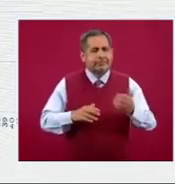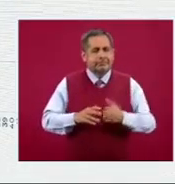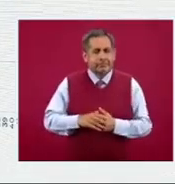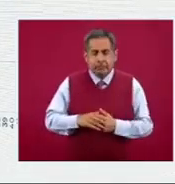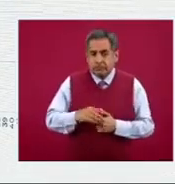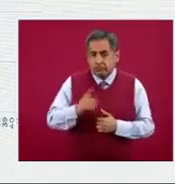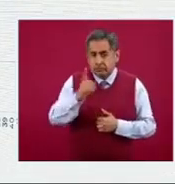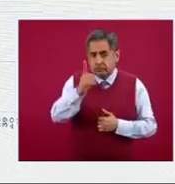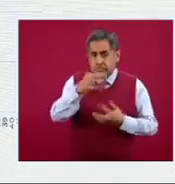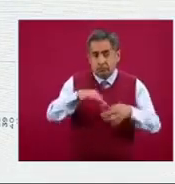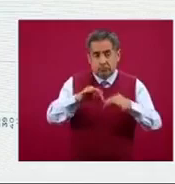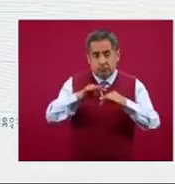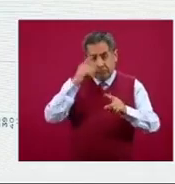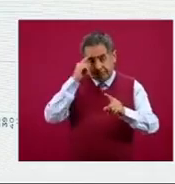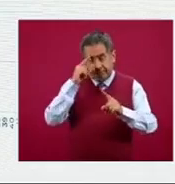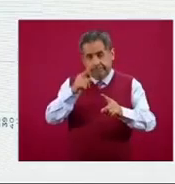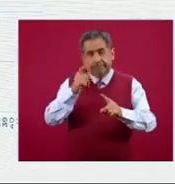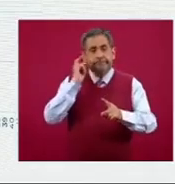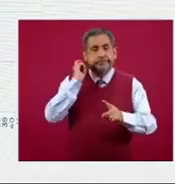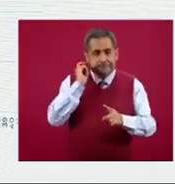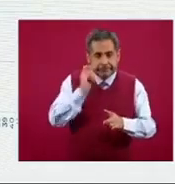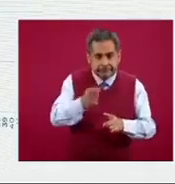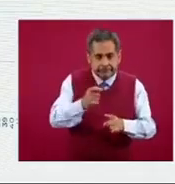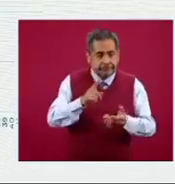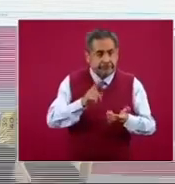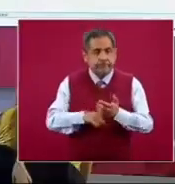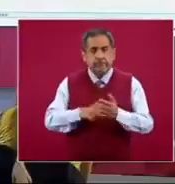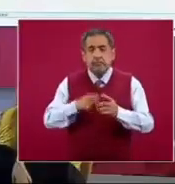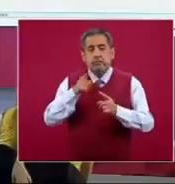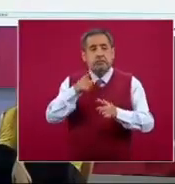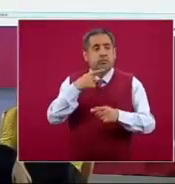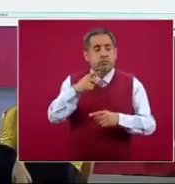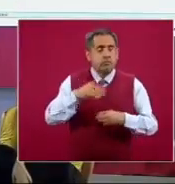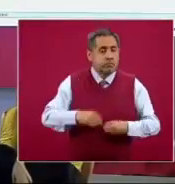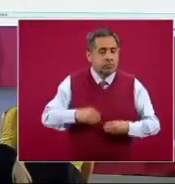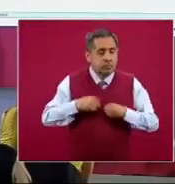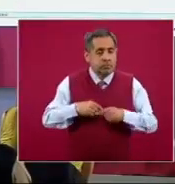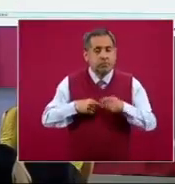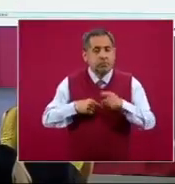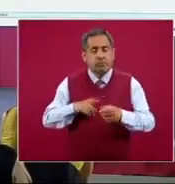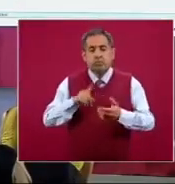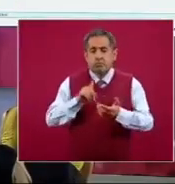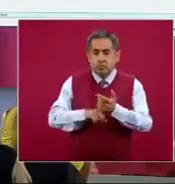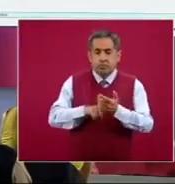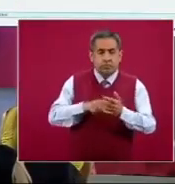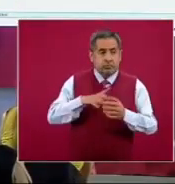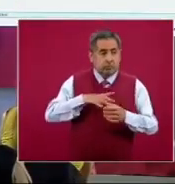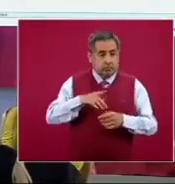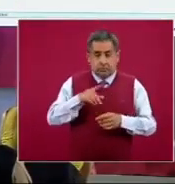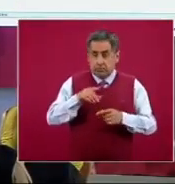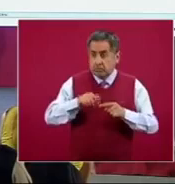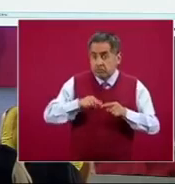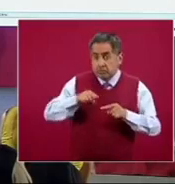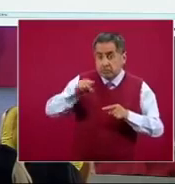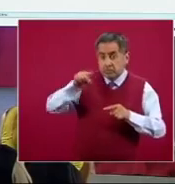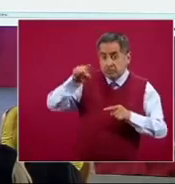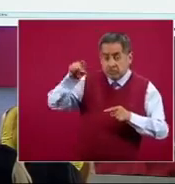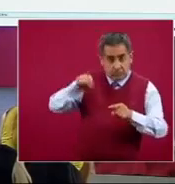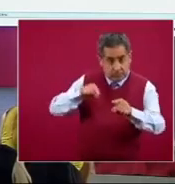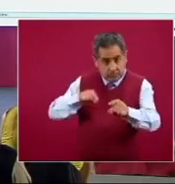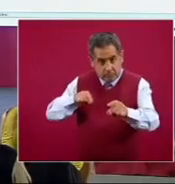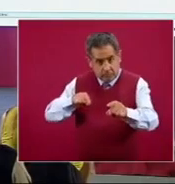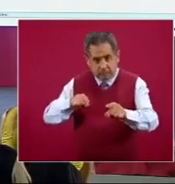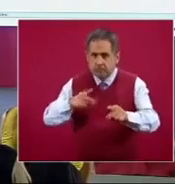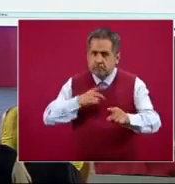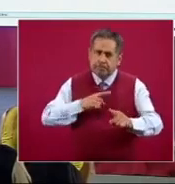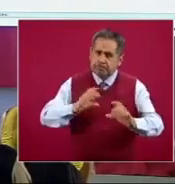Lo relevante para usted es que significa que en el sitio donde usted vive, si existe este repunte, existe este rebrote, usted tiene que